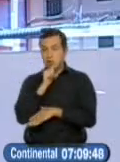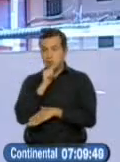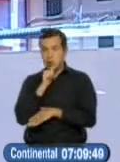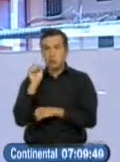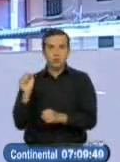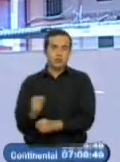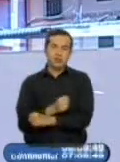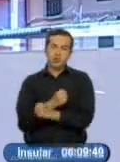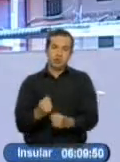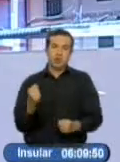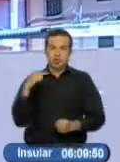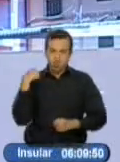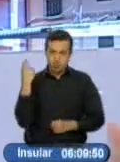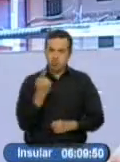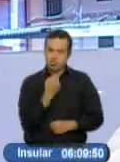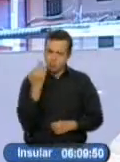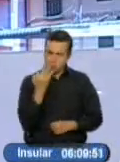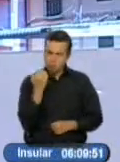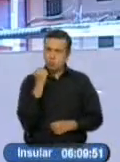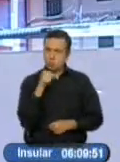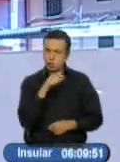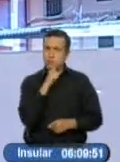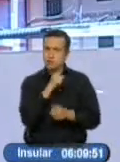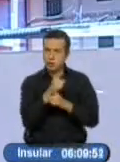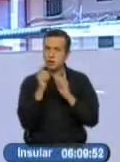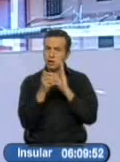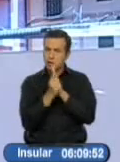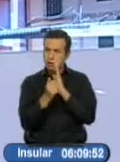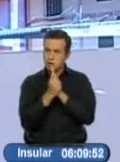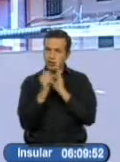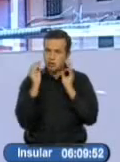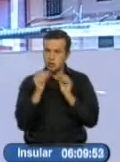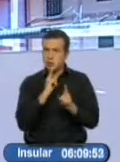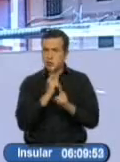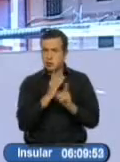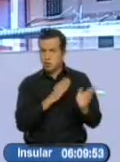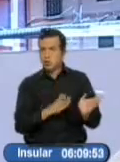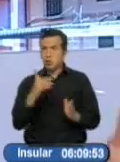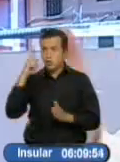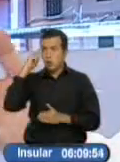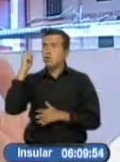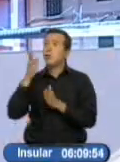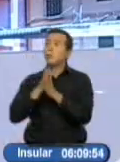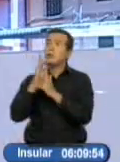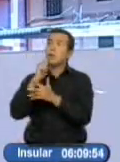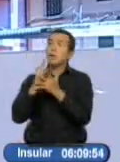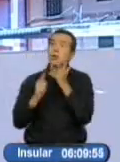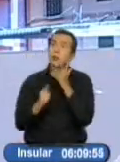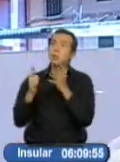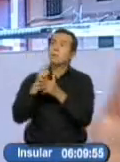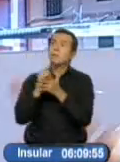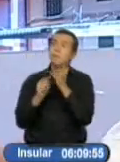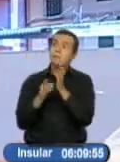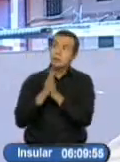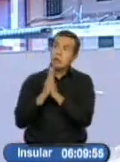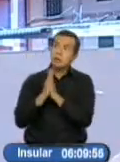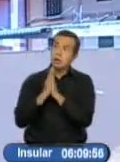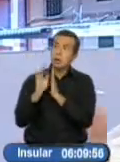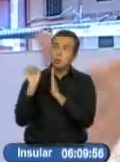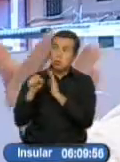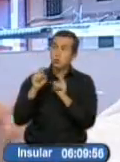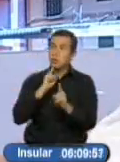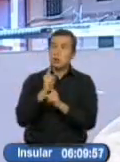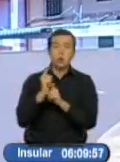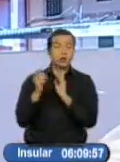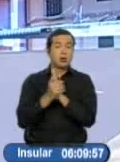decir, nosotros tenemos la capacidad de atender la demanda del Estado, de las entidades estatales. Tenemos la capacidad de